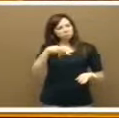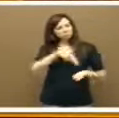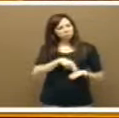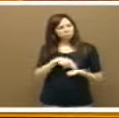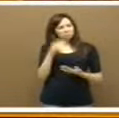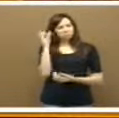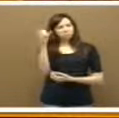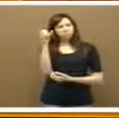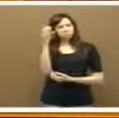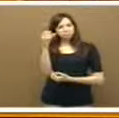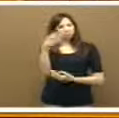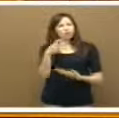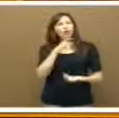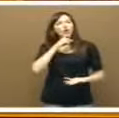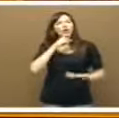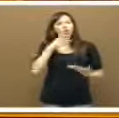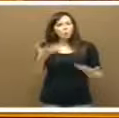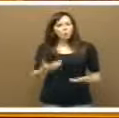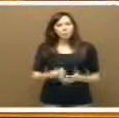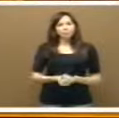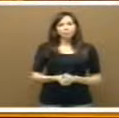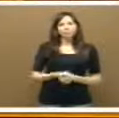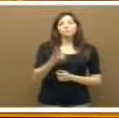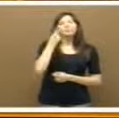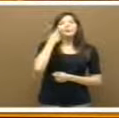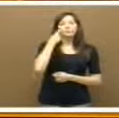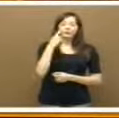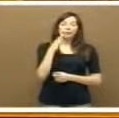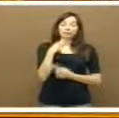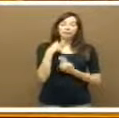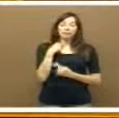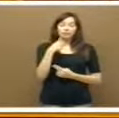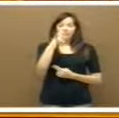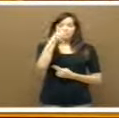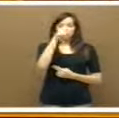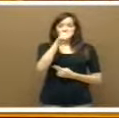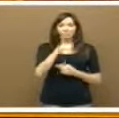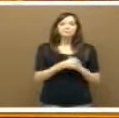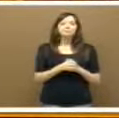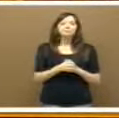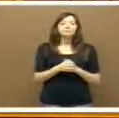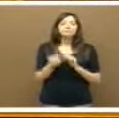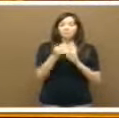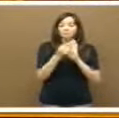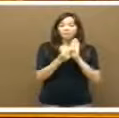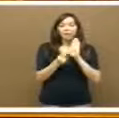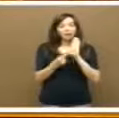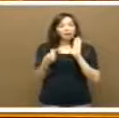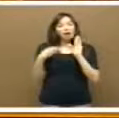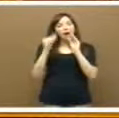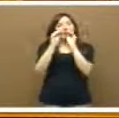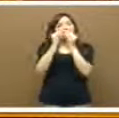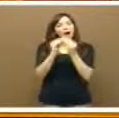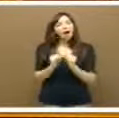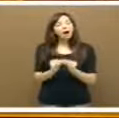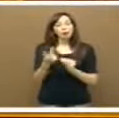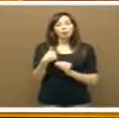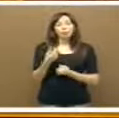dicho. Mire, señoría, las medidas que hemos aplicado son, como he